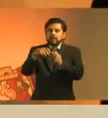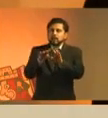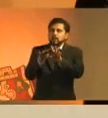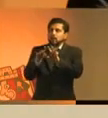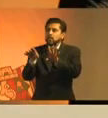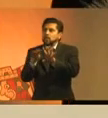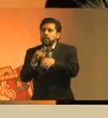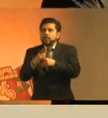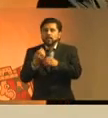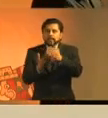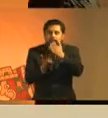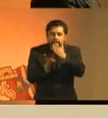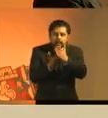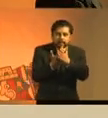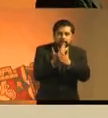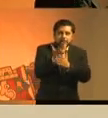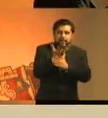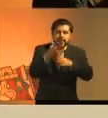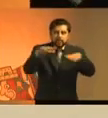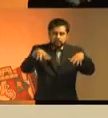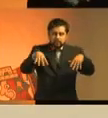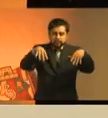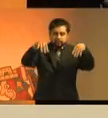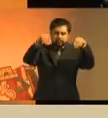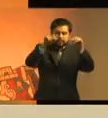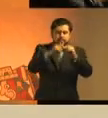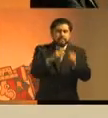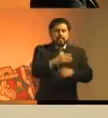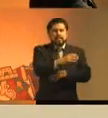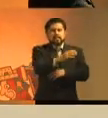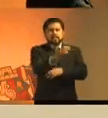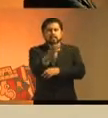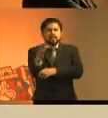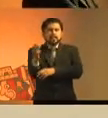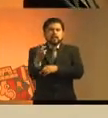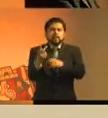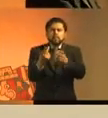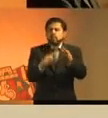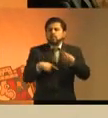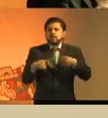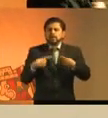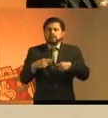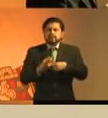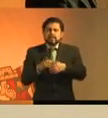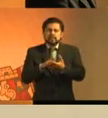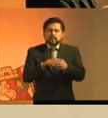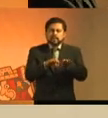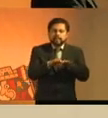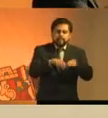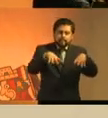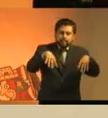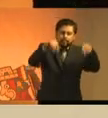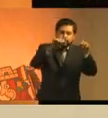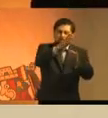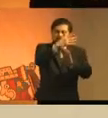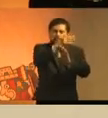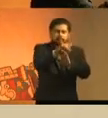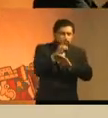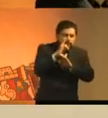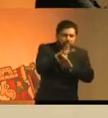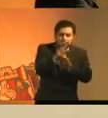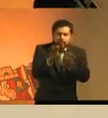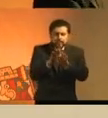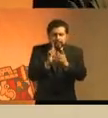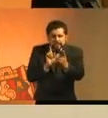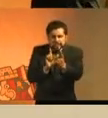en las mañanas cuando los cerqueros están en el campo en torno a las carpas él se acerca a busca a conversar con